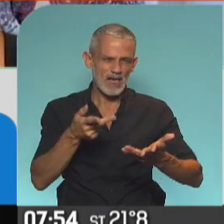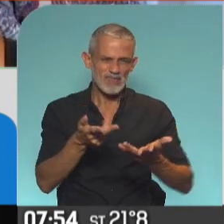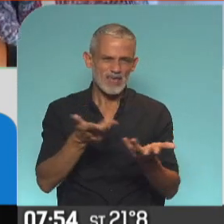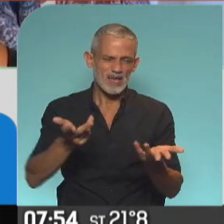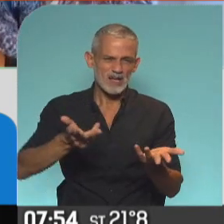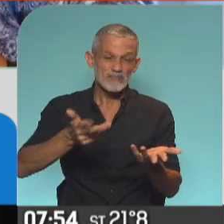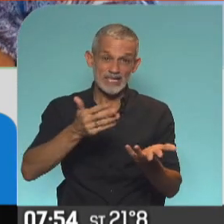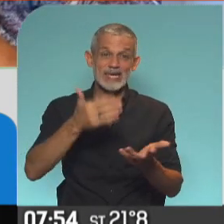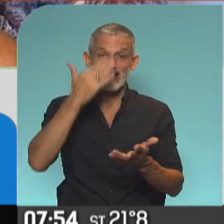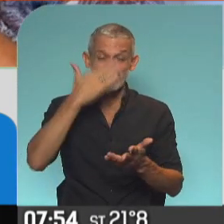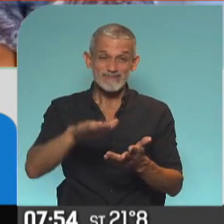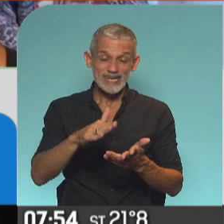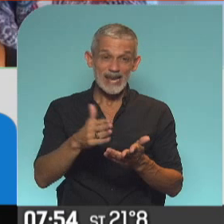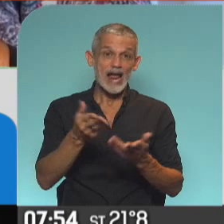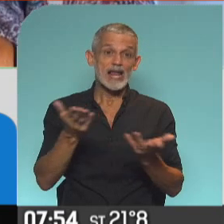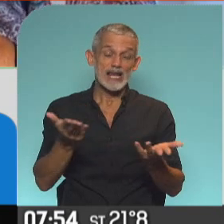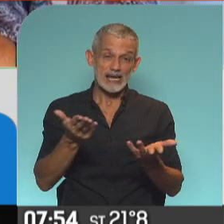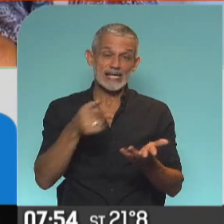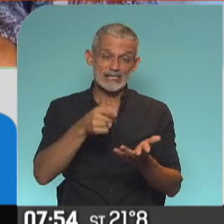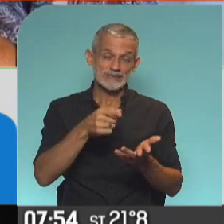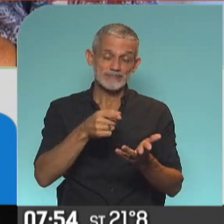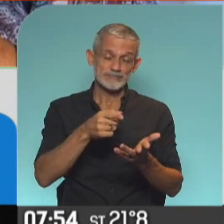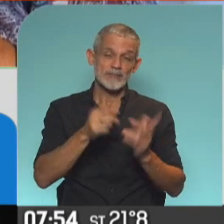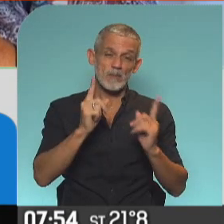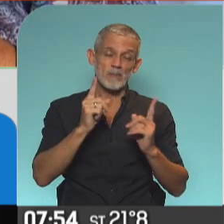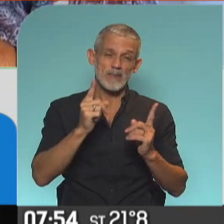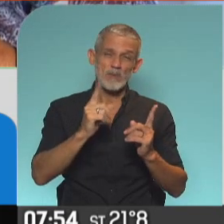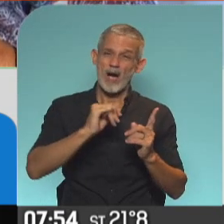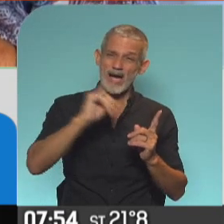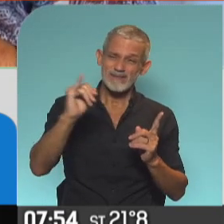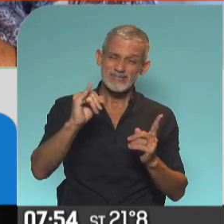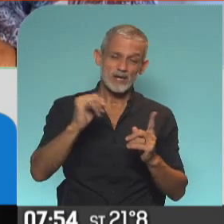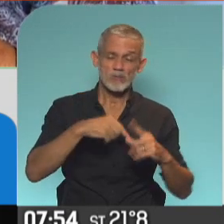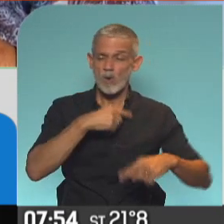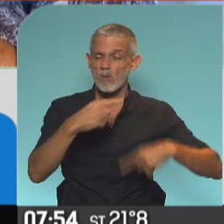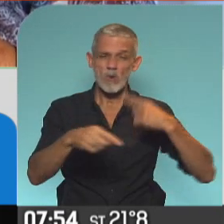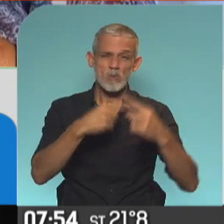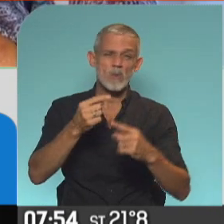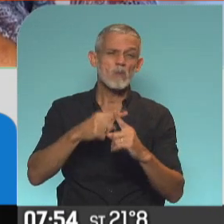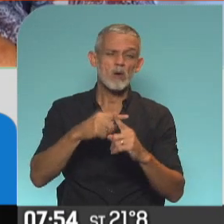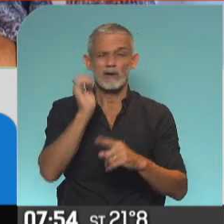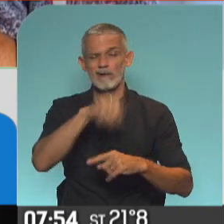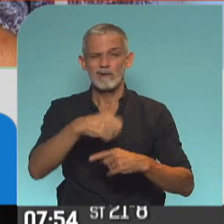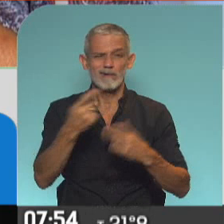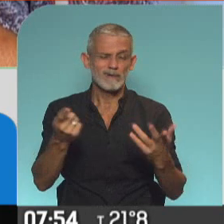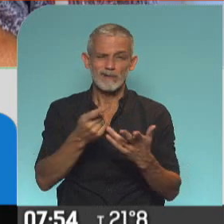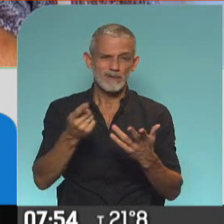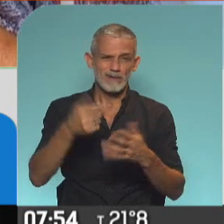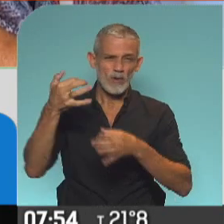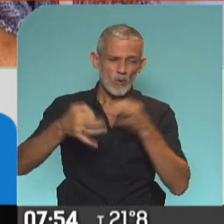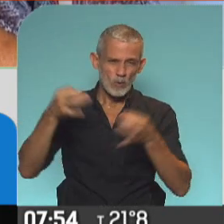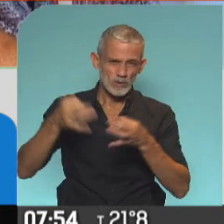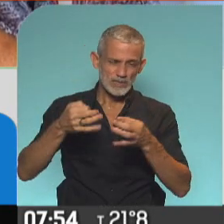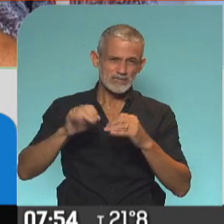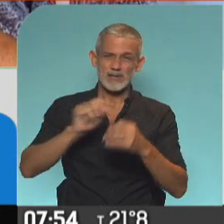significaron finalmente que la profecía autocumplida por inercia, negligencia, default del